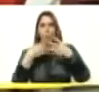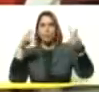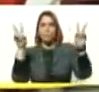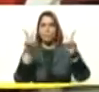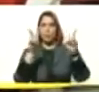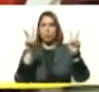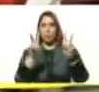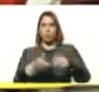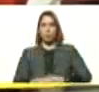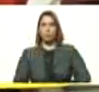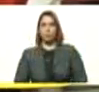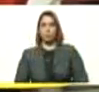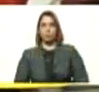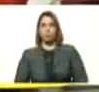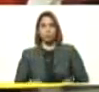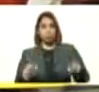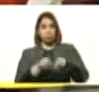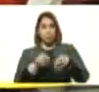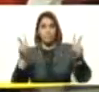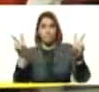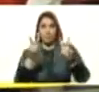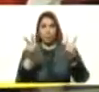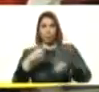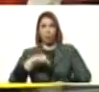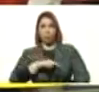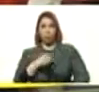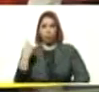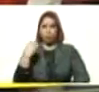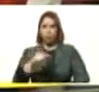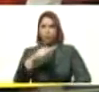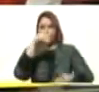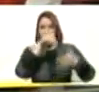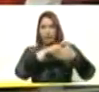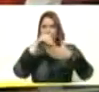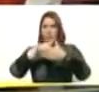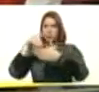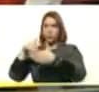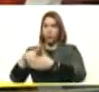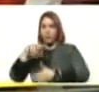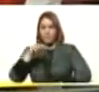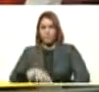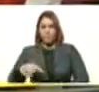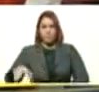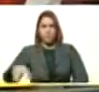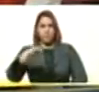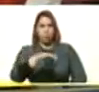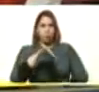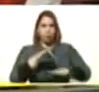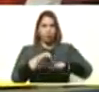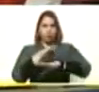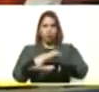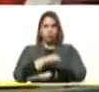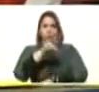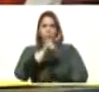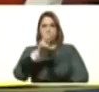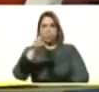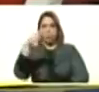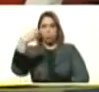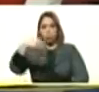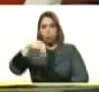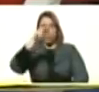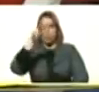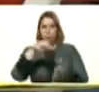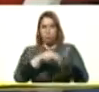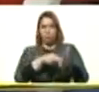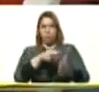victorias, como la gran victoria que obtuvimos en las elecciones regionales y municipales del 21 de noviembre